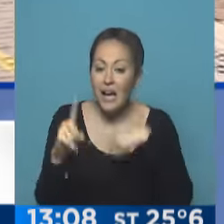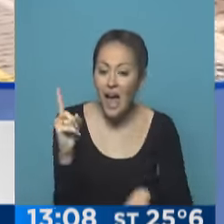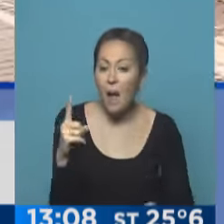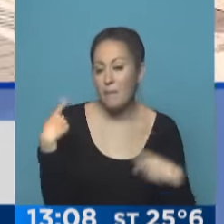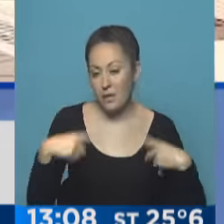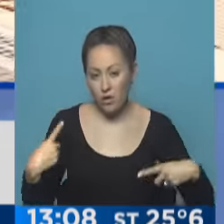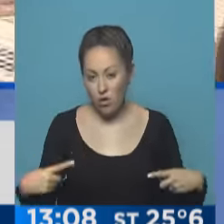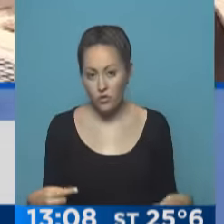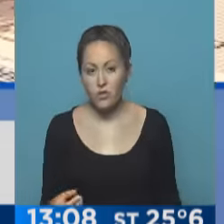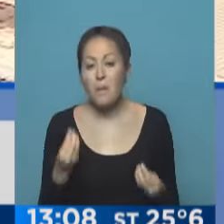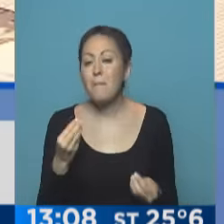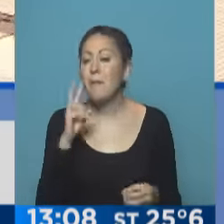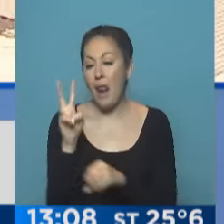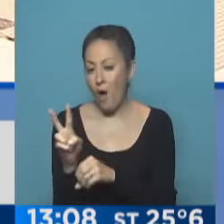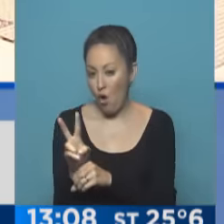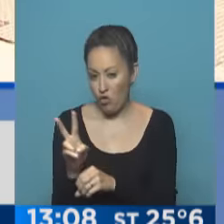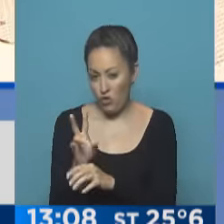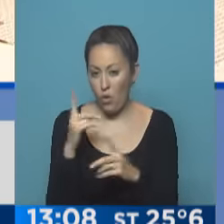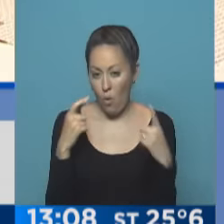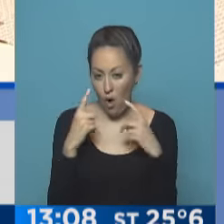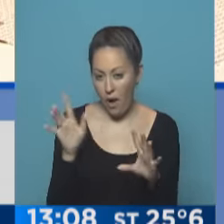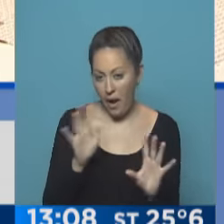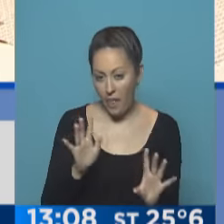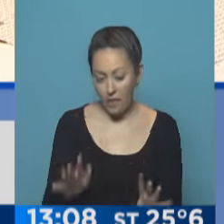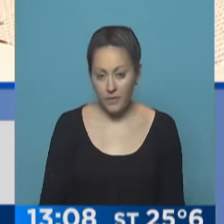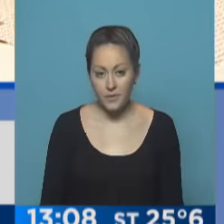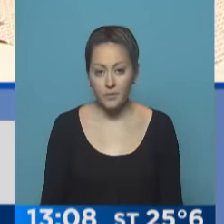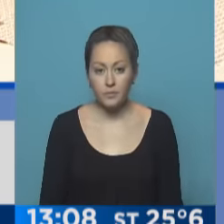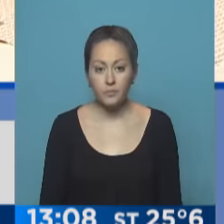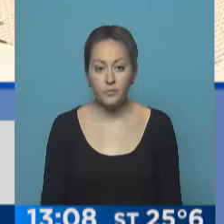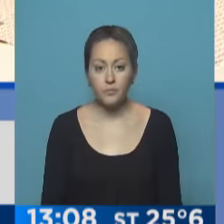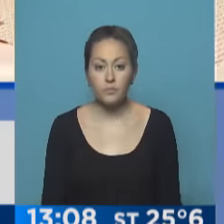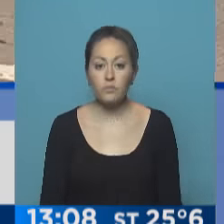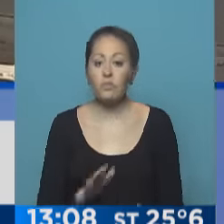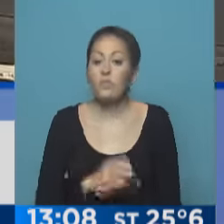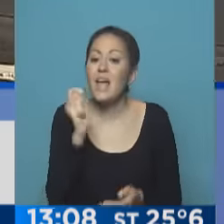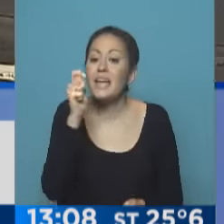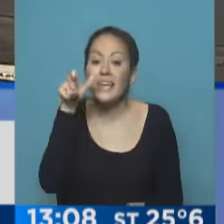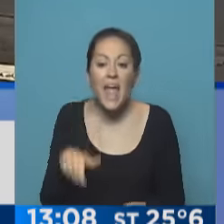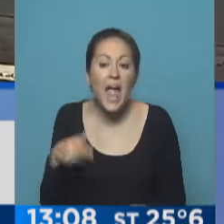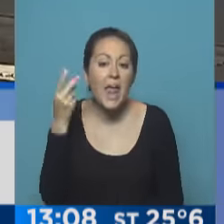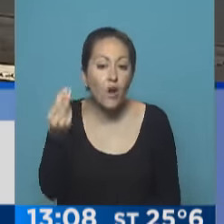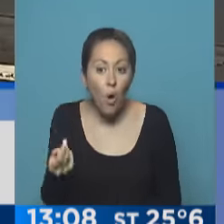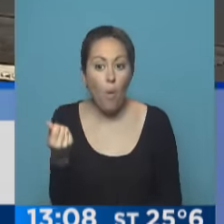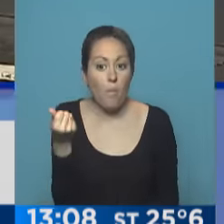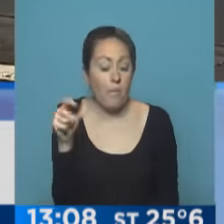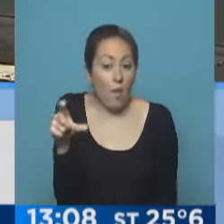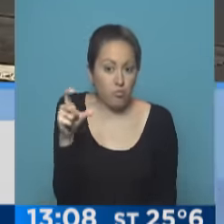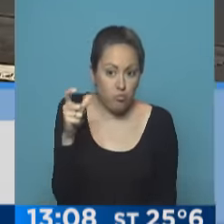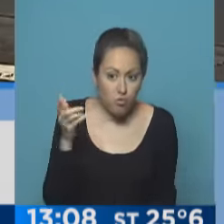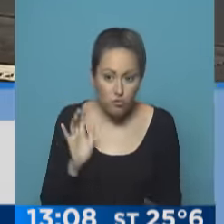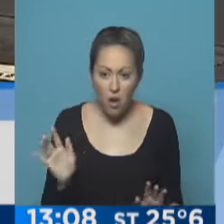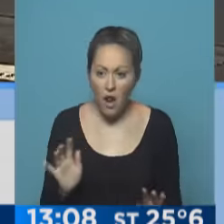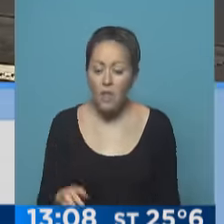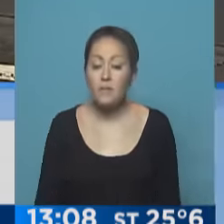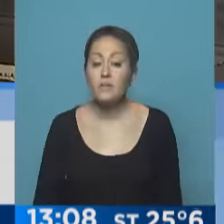de de de de control cruzado que va a pasar necesariamente por el tema de de verificar quién está haciendo una compra importante de dólares lo cierto eh